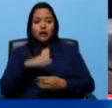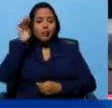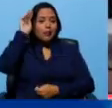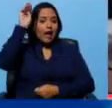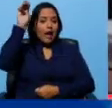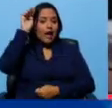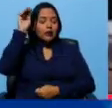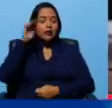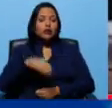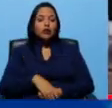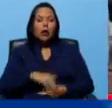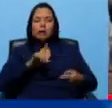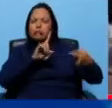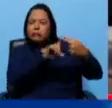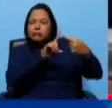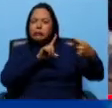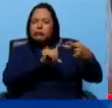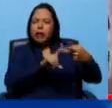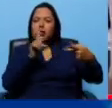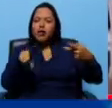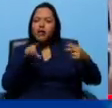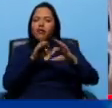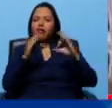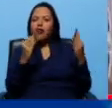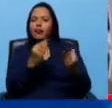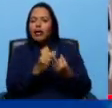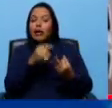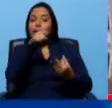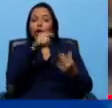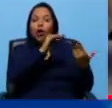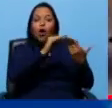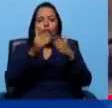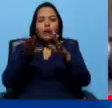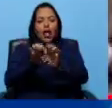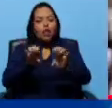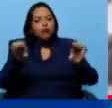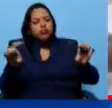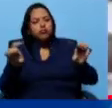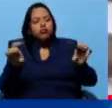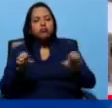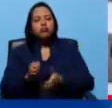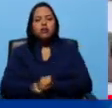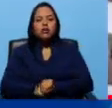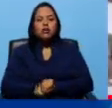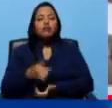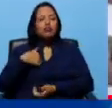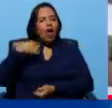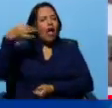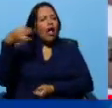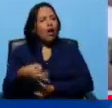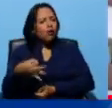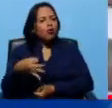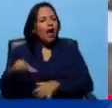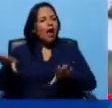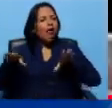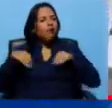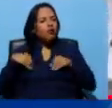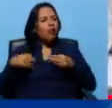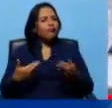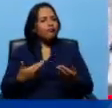docentes, que tenemos la familia educativa, esa comunidad educativa que estoy seguro ya asumió ese llamado